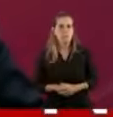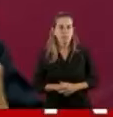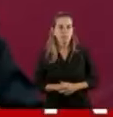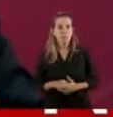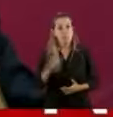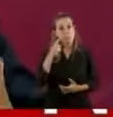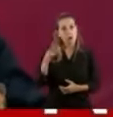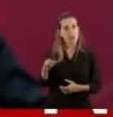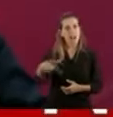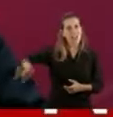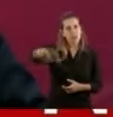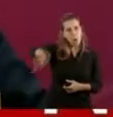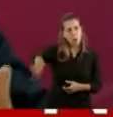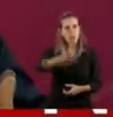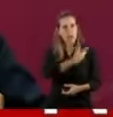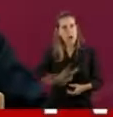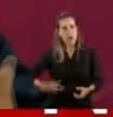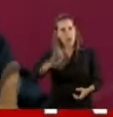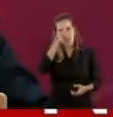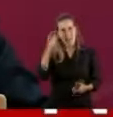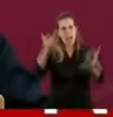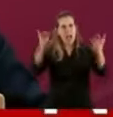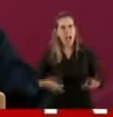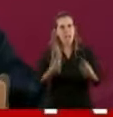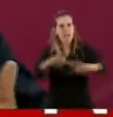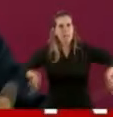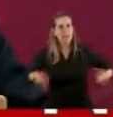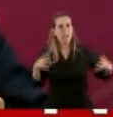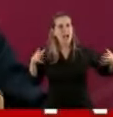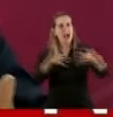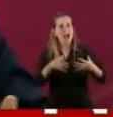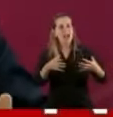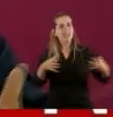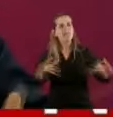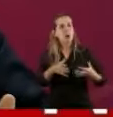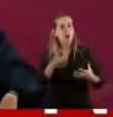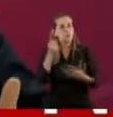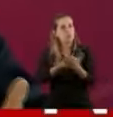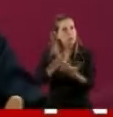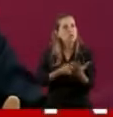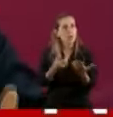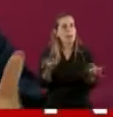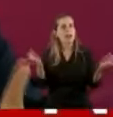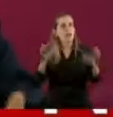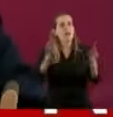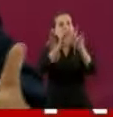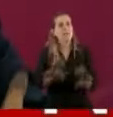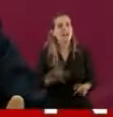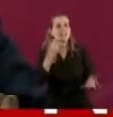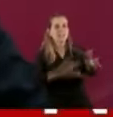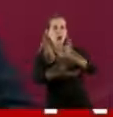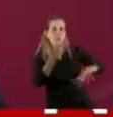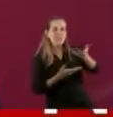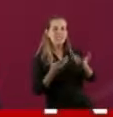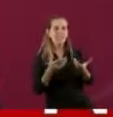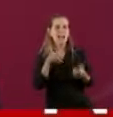y mostrarle que el Estado tiene herramientas para lograr encontrar los niveles de paz y de convivencia que